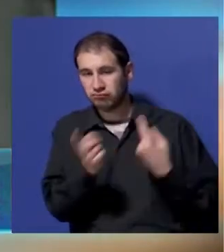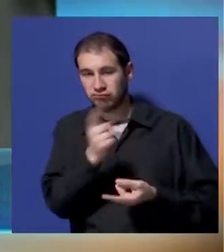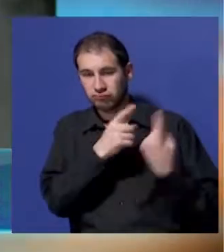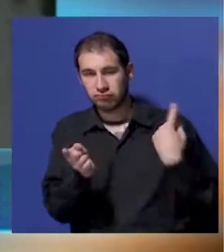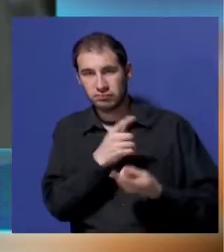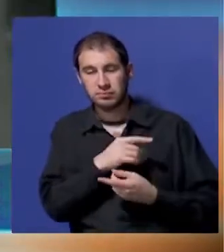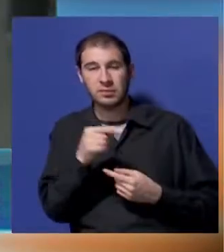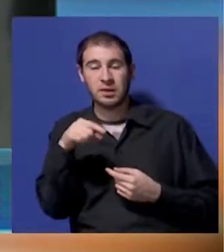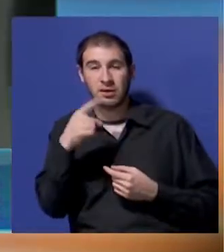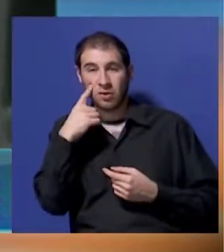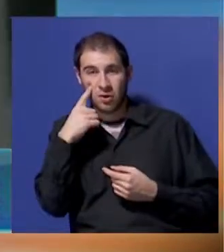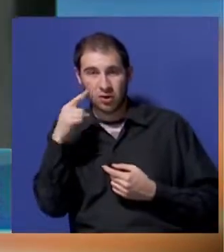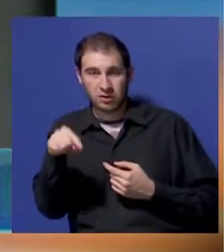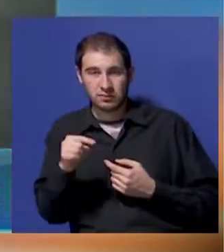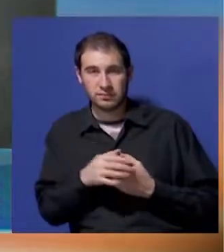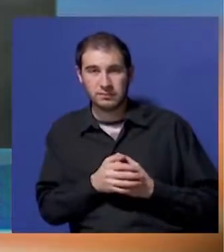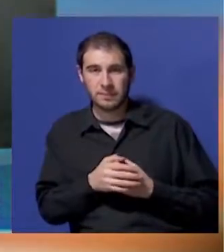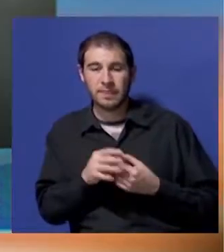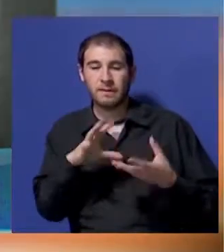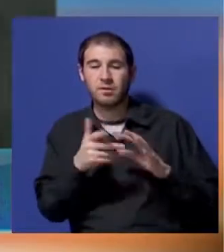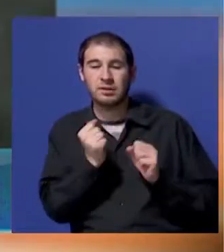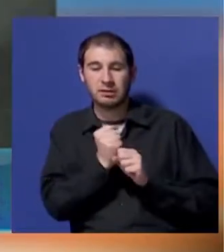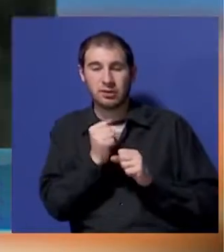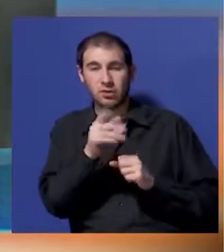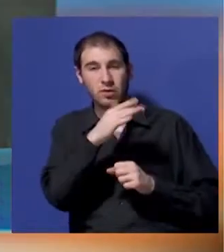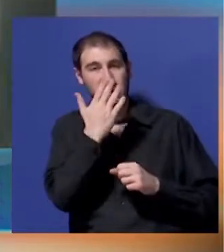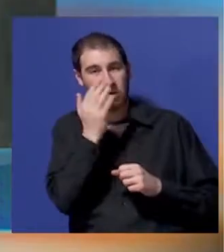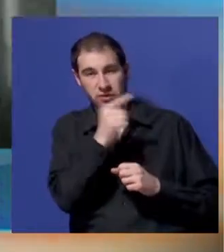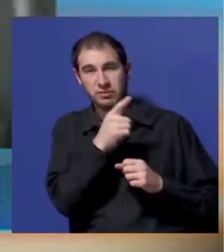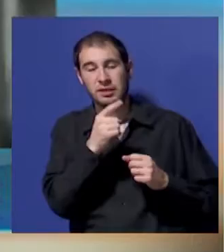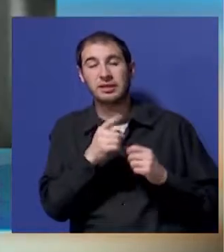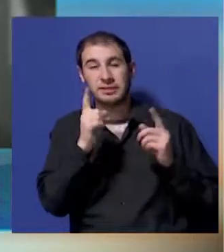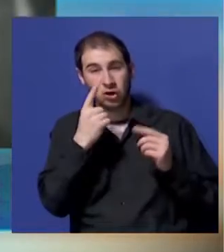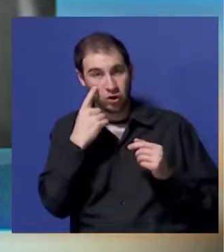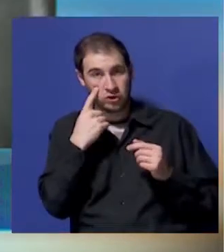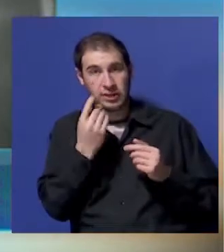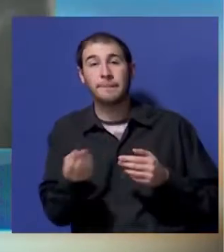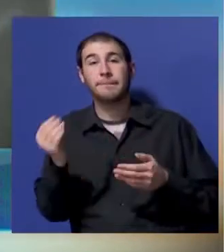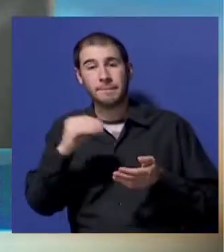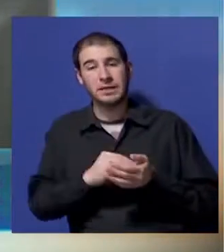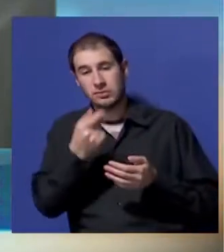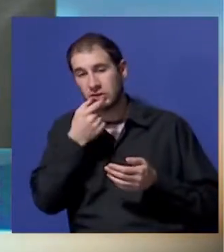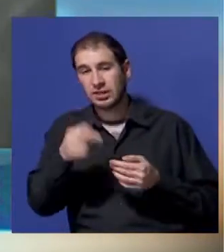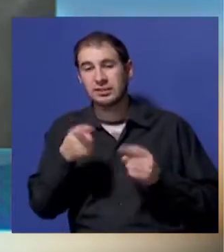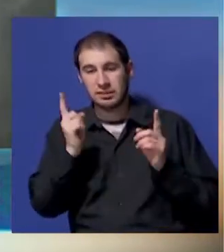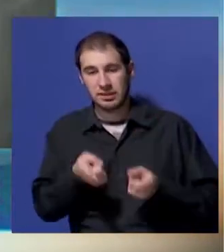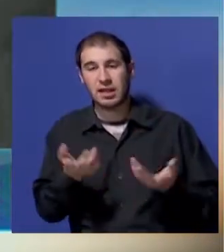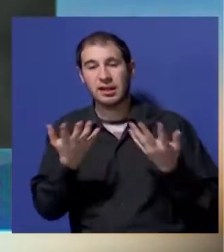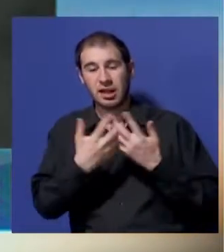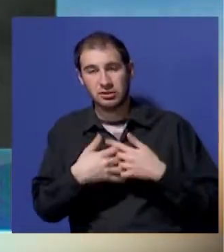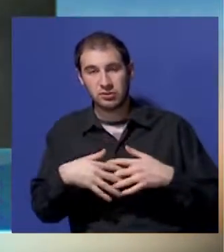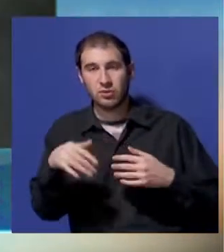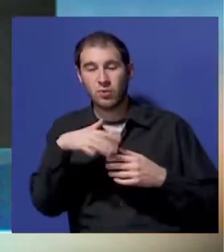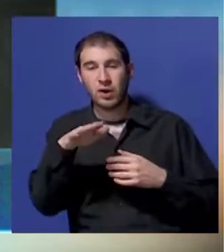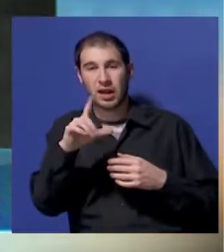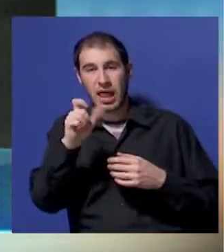Y entonces conoció no solamente el funcionamiento de La Perla y de los centros clandestinos de Córdoba, sino también de Mendoza, y está vinculado con el campo